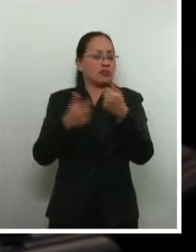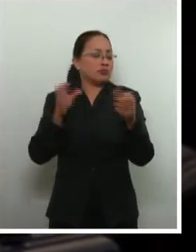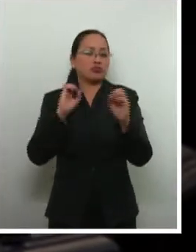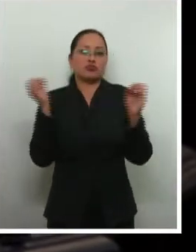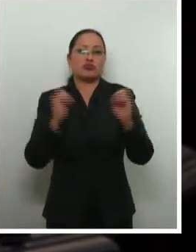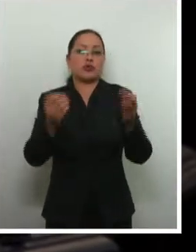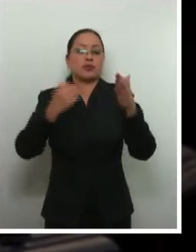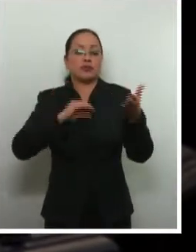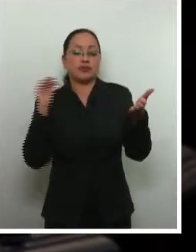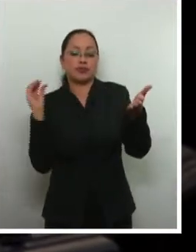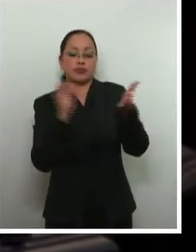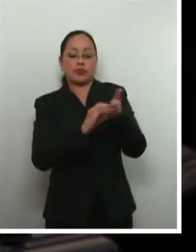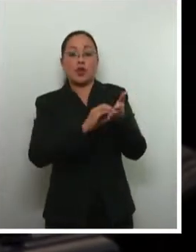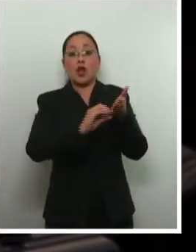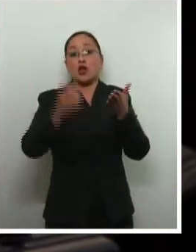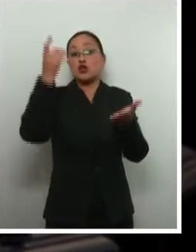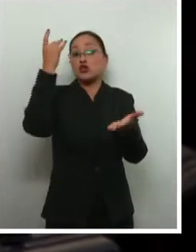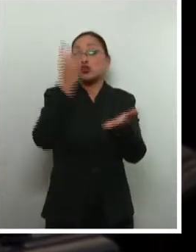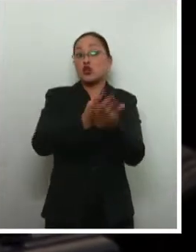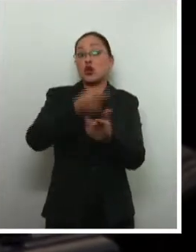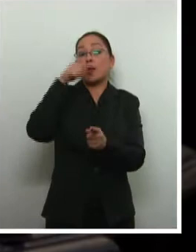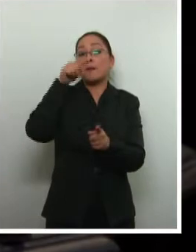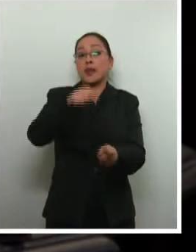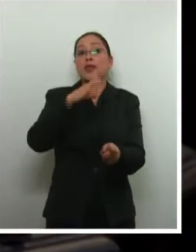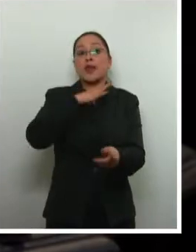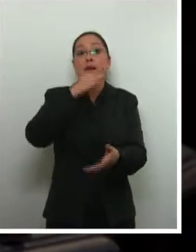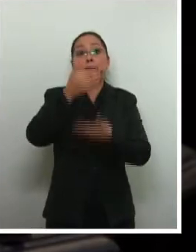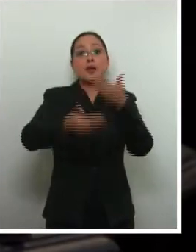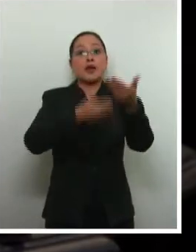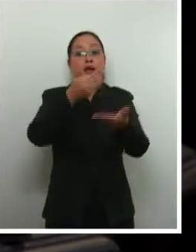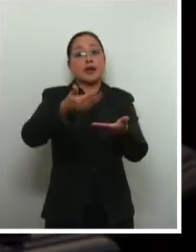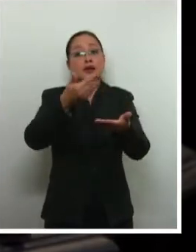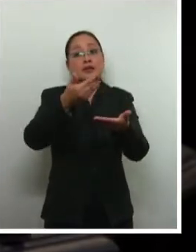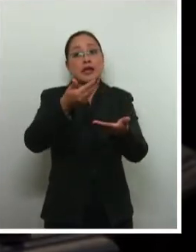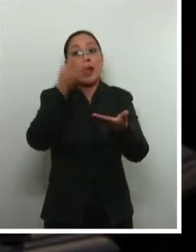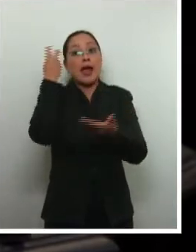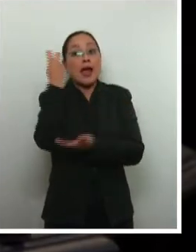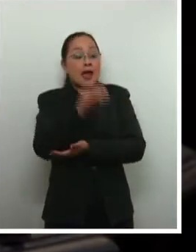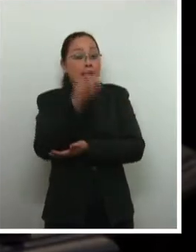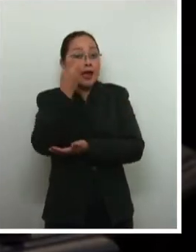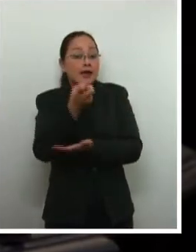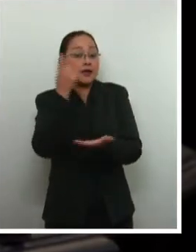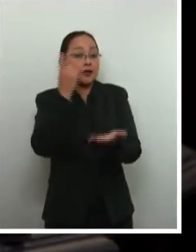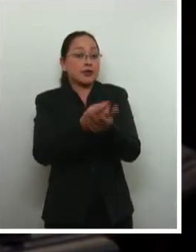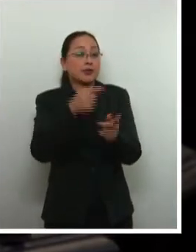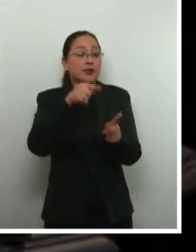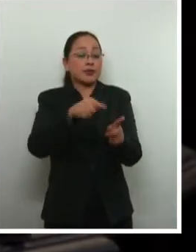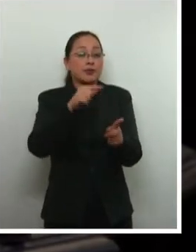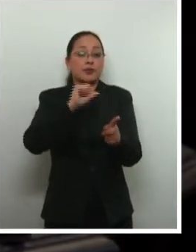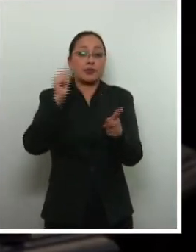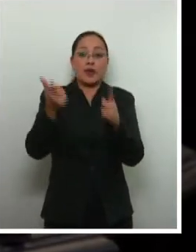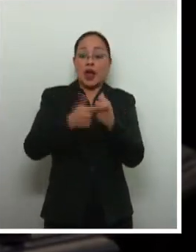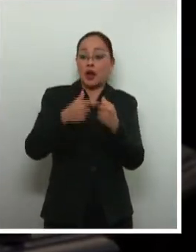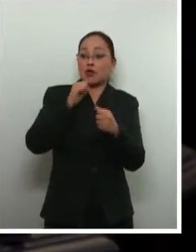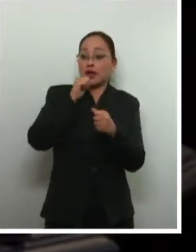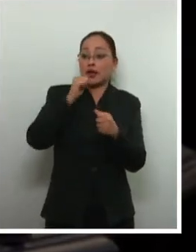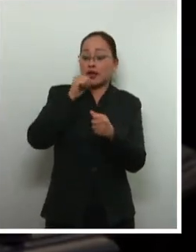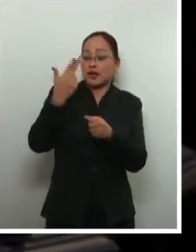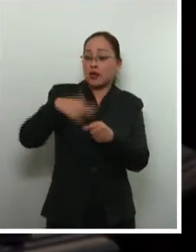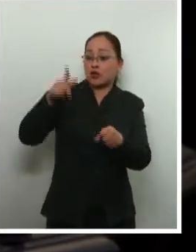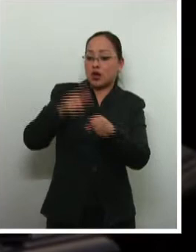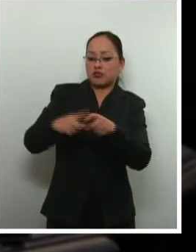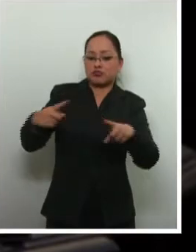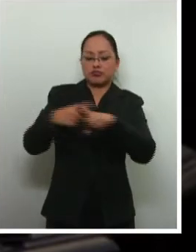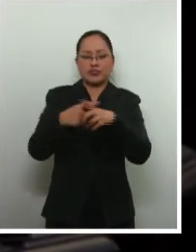viene: a excepción de la prestación de servicios que no sean ajenos a su